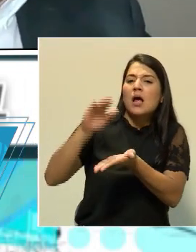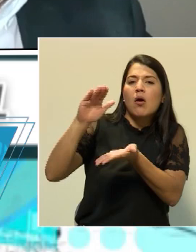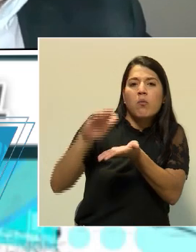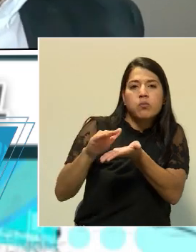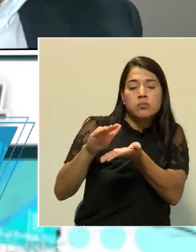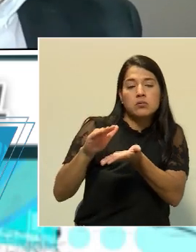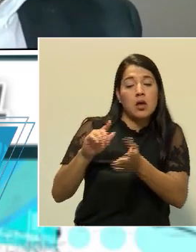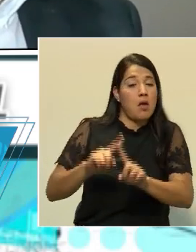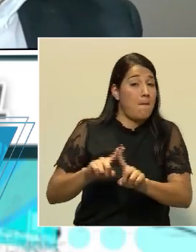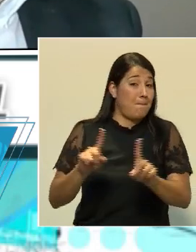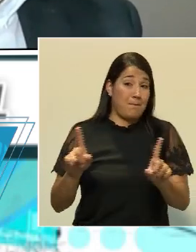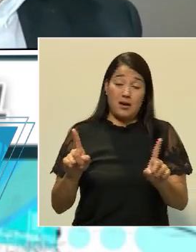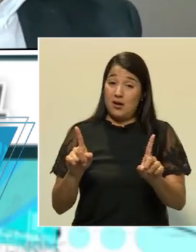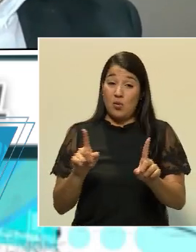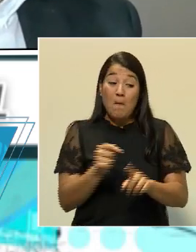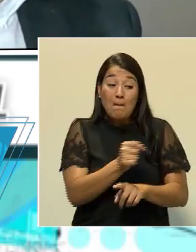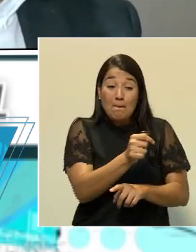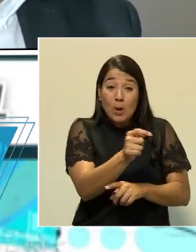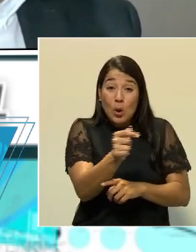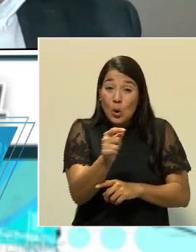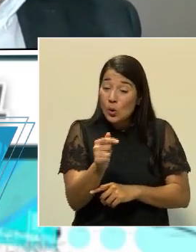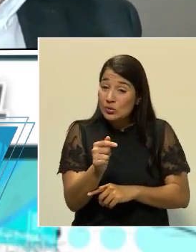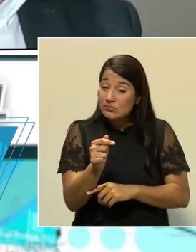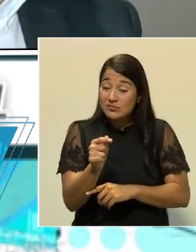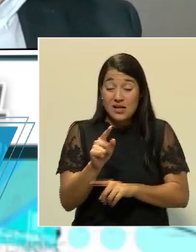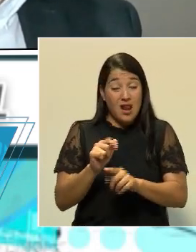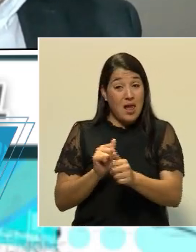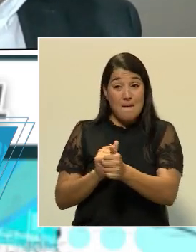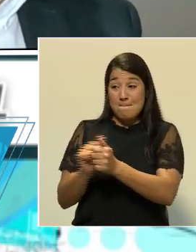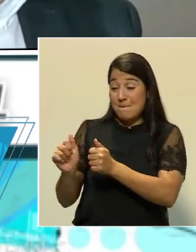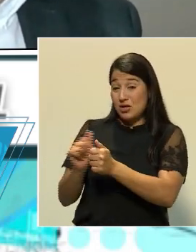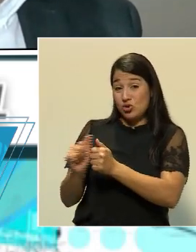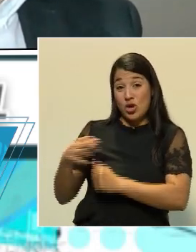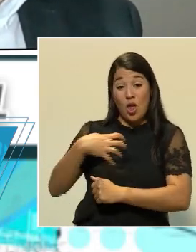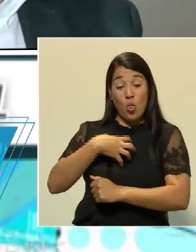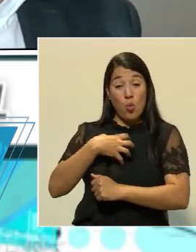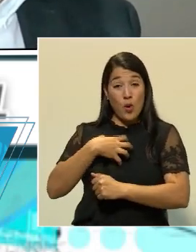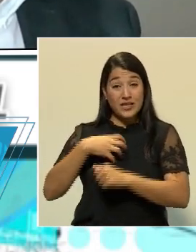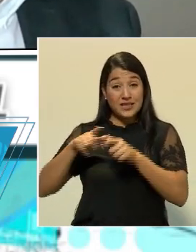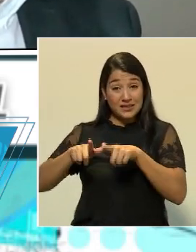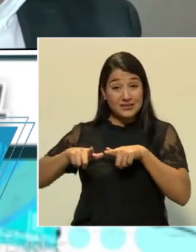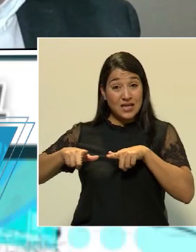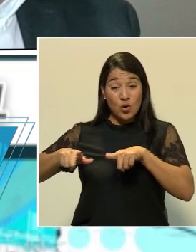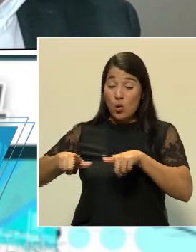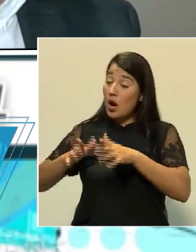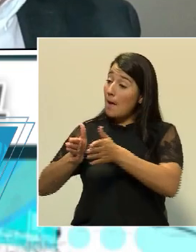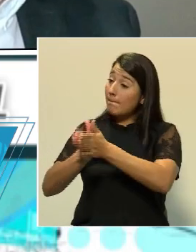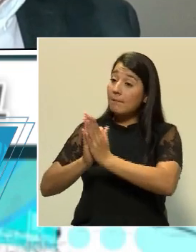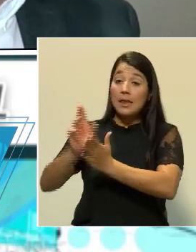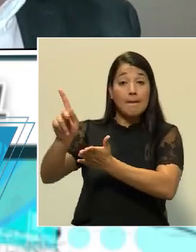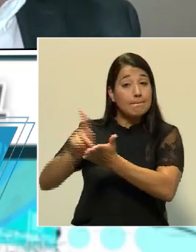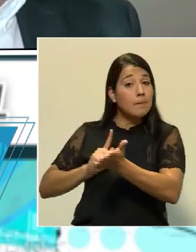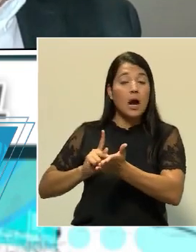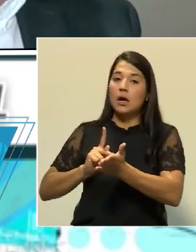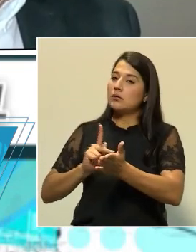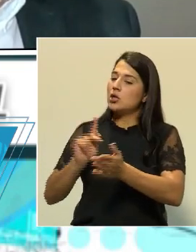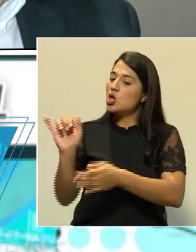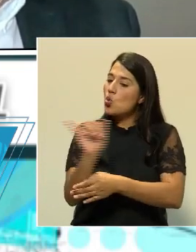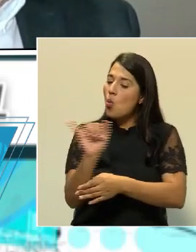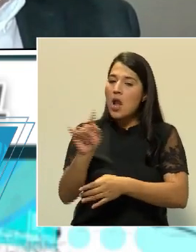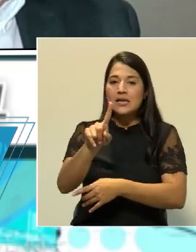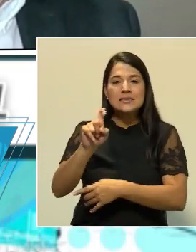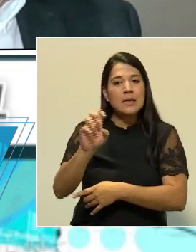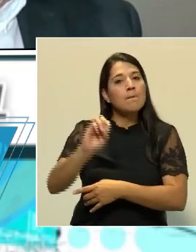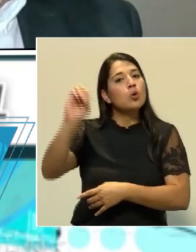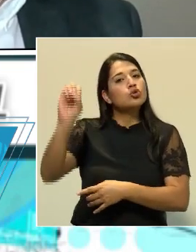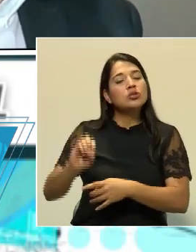Pero la gran mayoría, lo que nos reporta a nosotros es que los dueños de los locales les están pidiendo que se pague el 100%